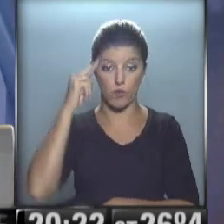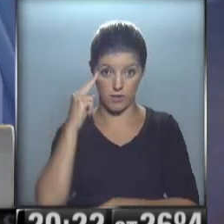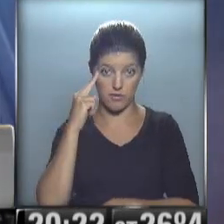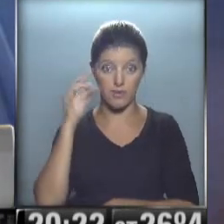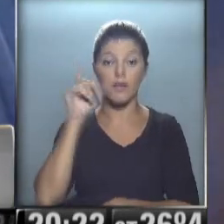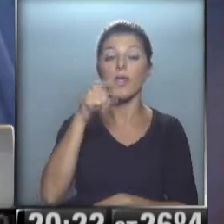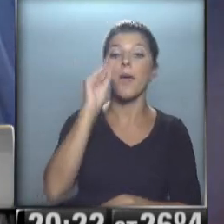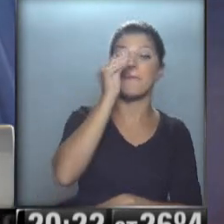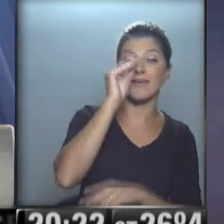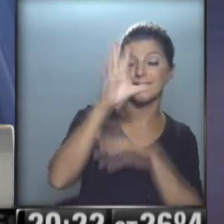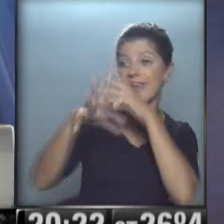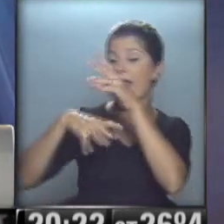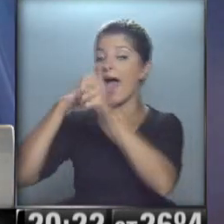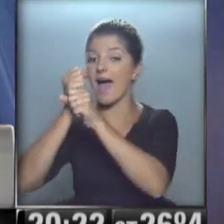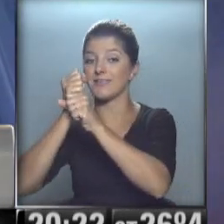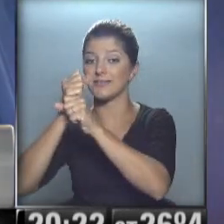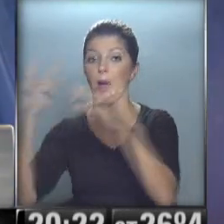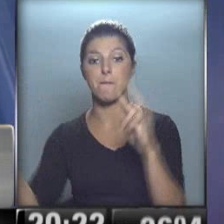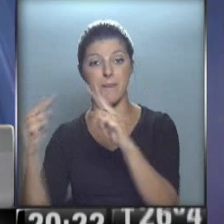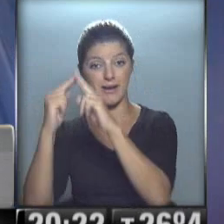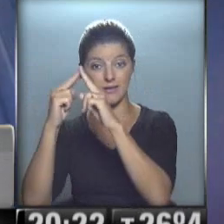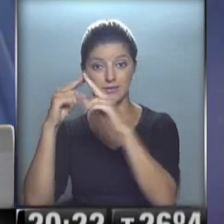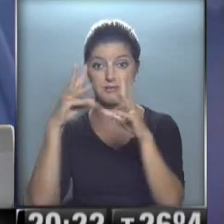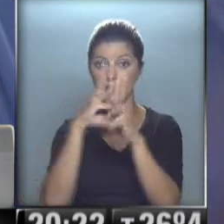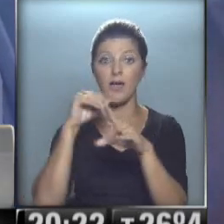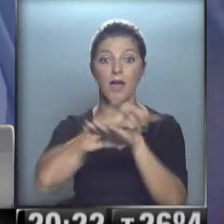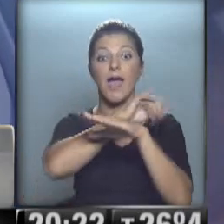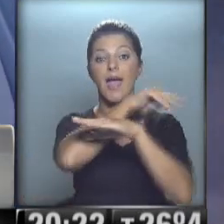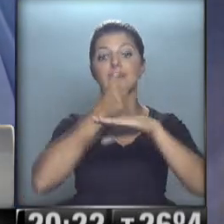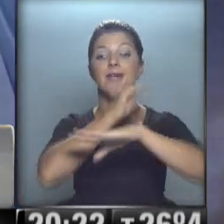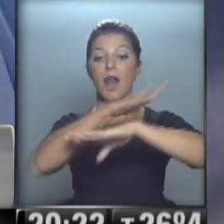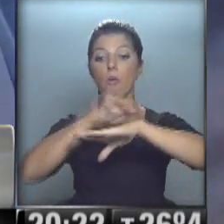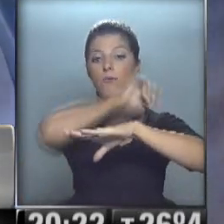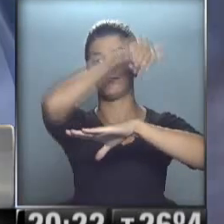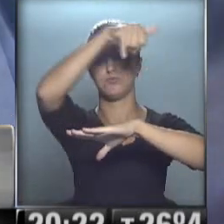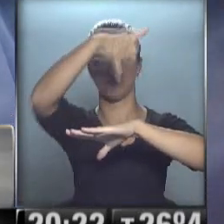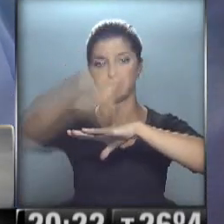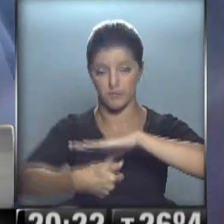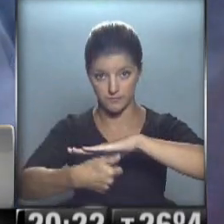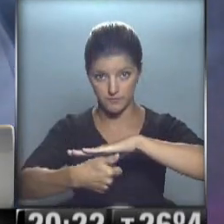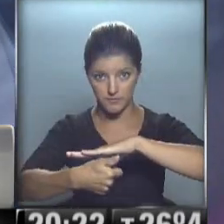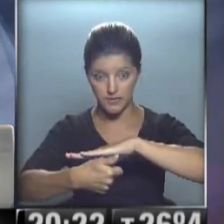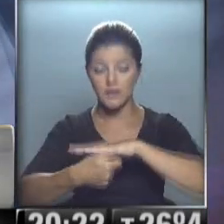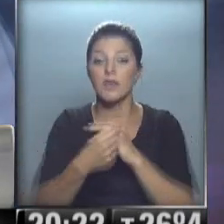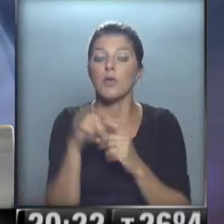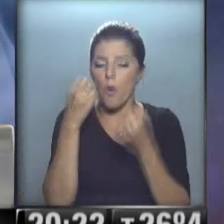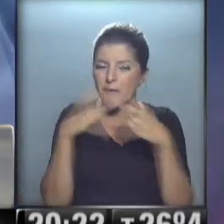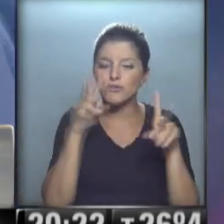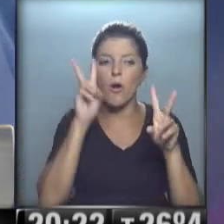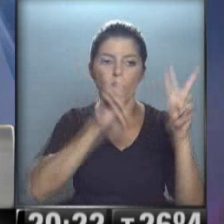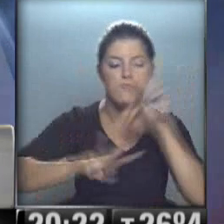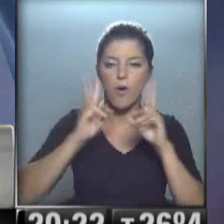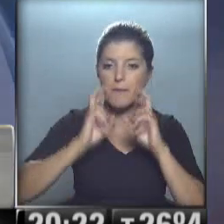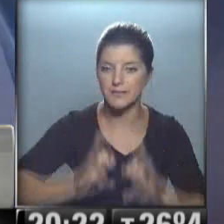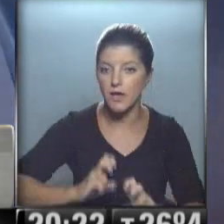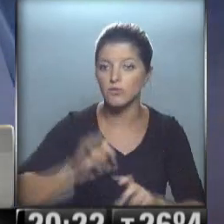iba desde Brasil hasta París, bueno, cae en el medio del Atlántico. En los primeros días, lamentablemente, no se